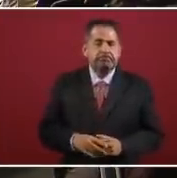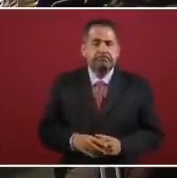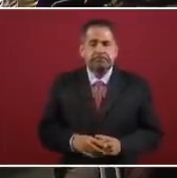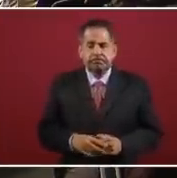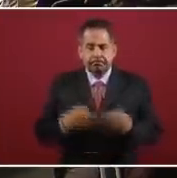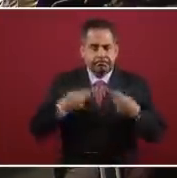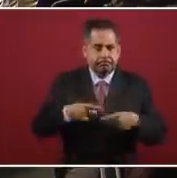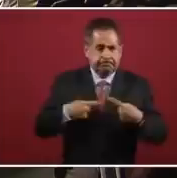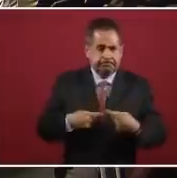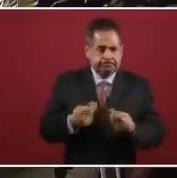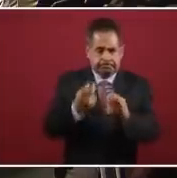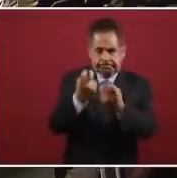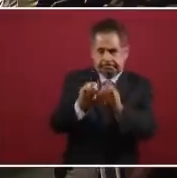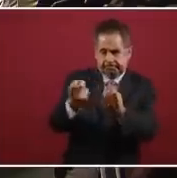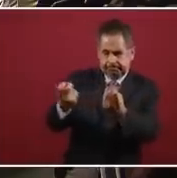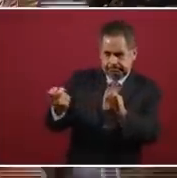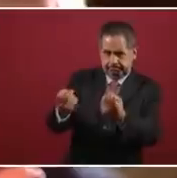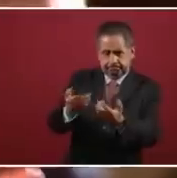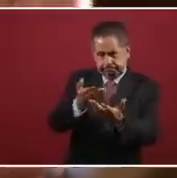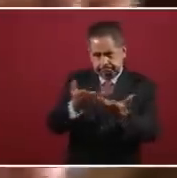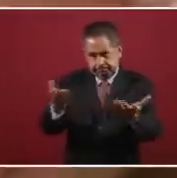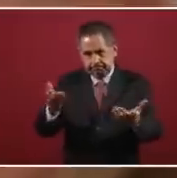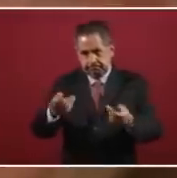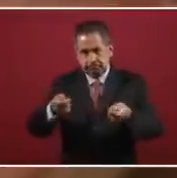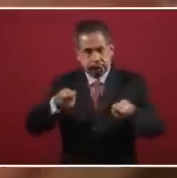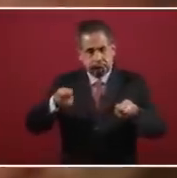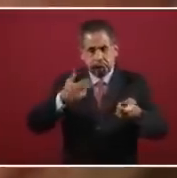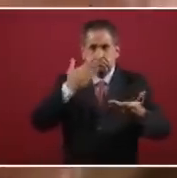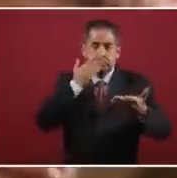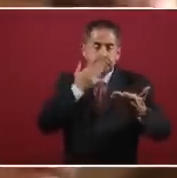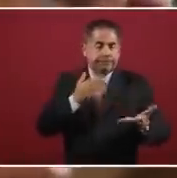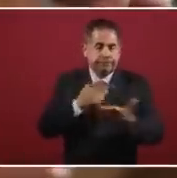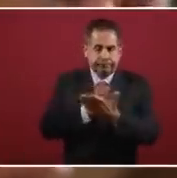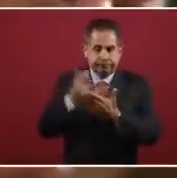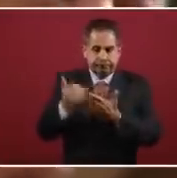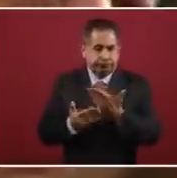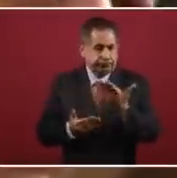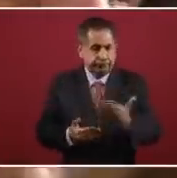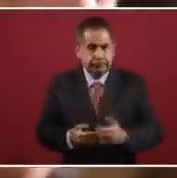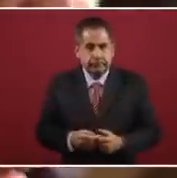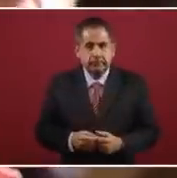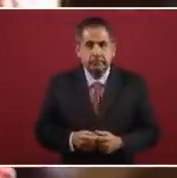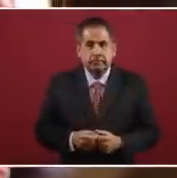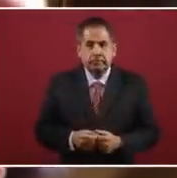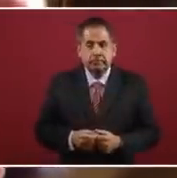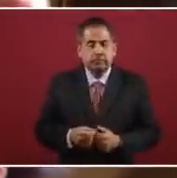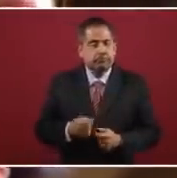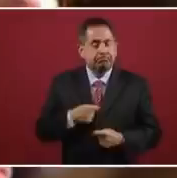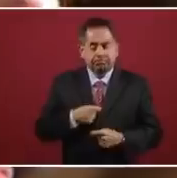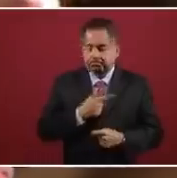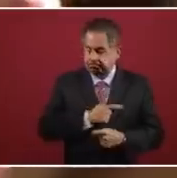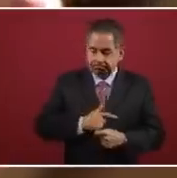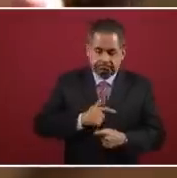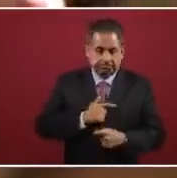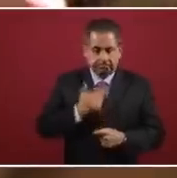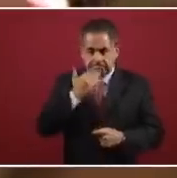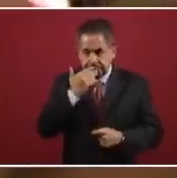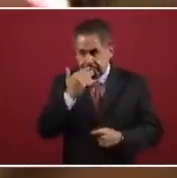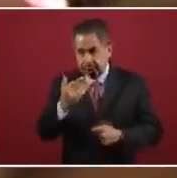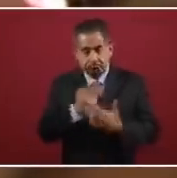a las personas que están llevando este magnífico proyecto, que me da mucho gusto que lo hagan,